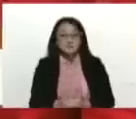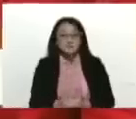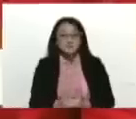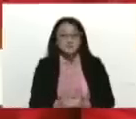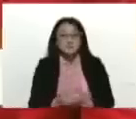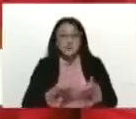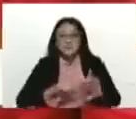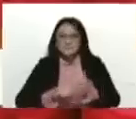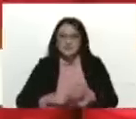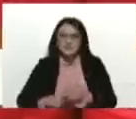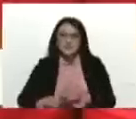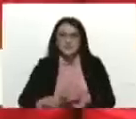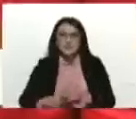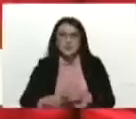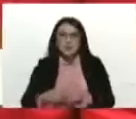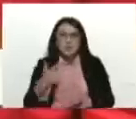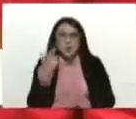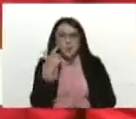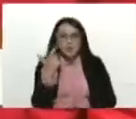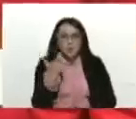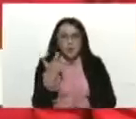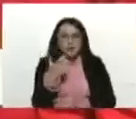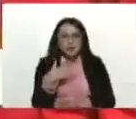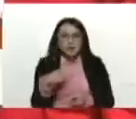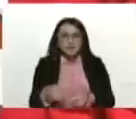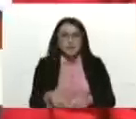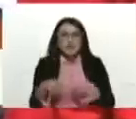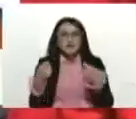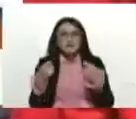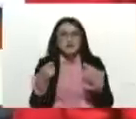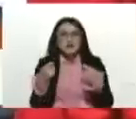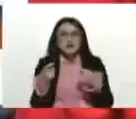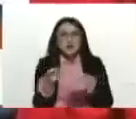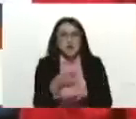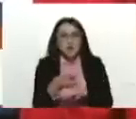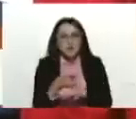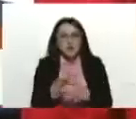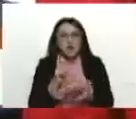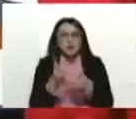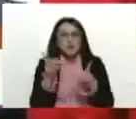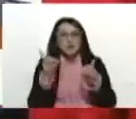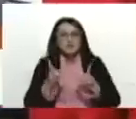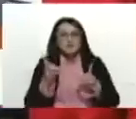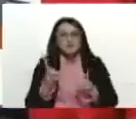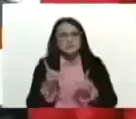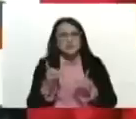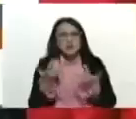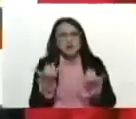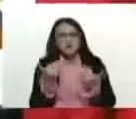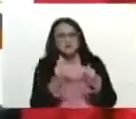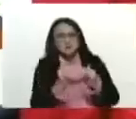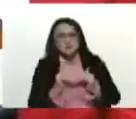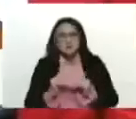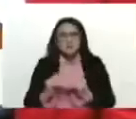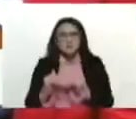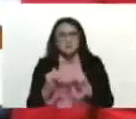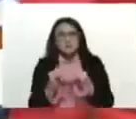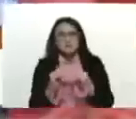una presión buscando quebrar bueno el gobierno ha tomado algunas decisiones ahí vamos estabilizando